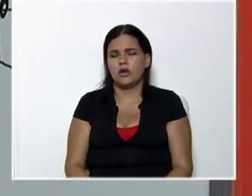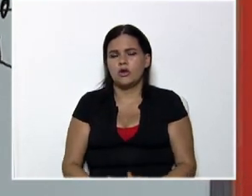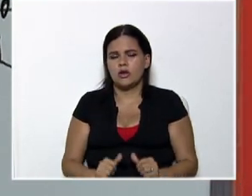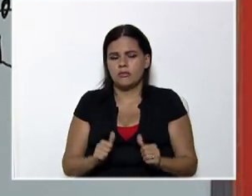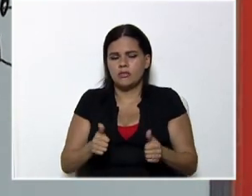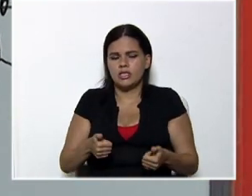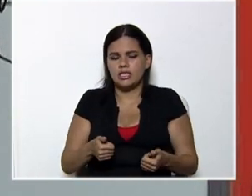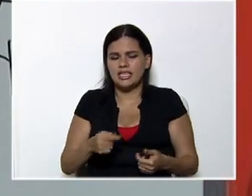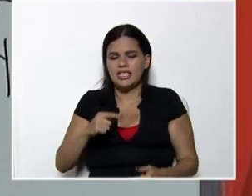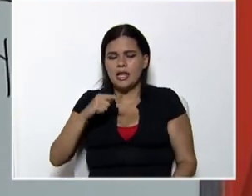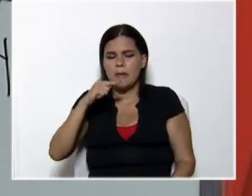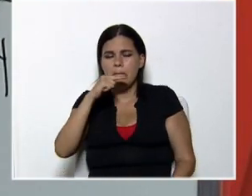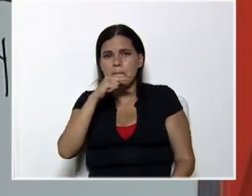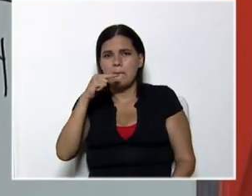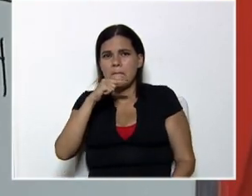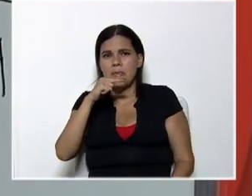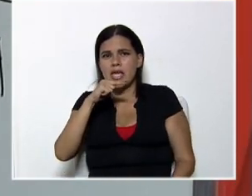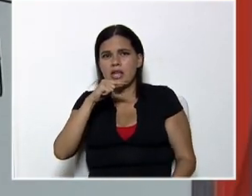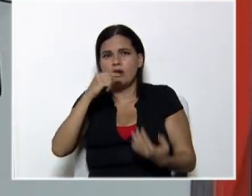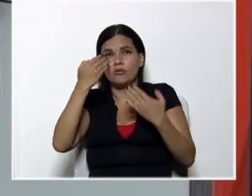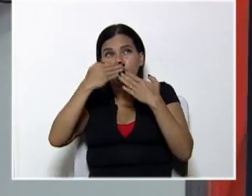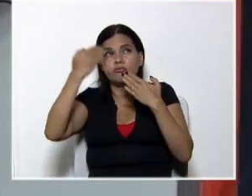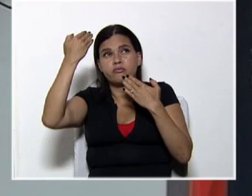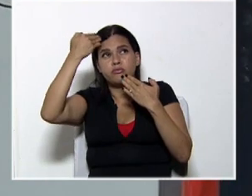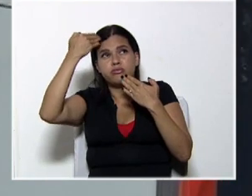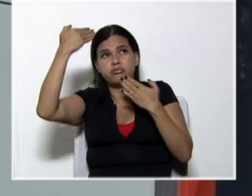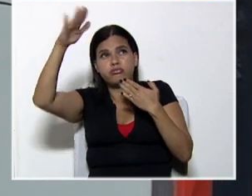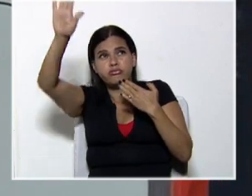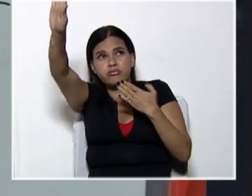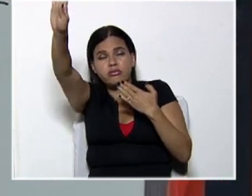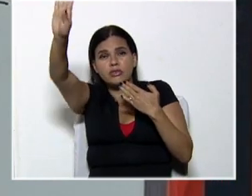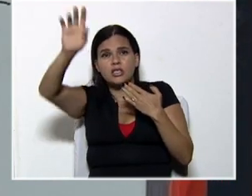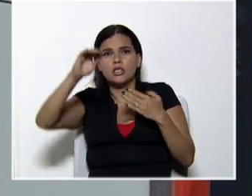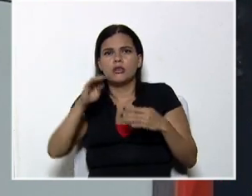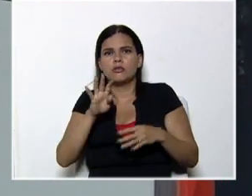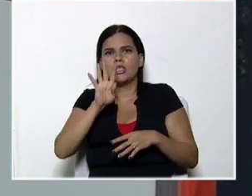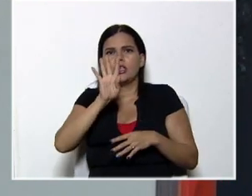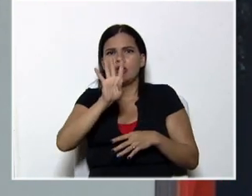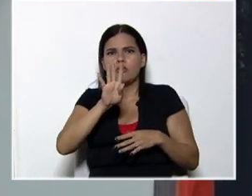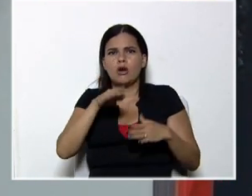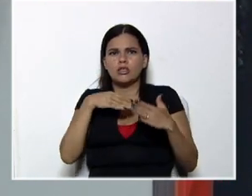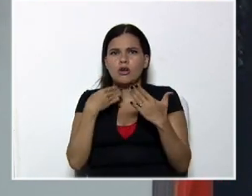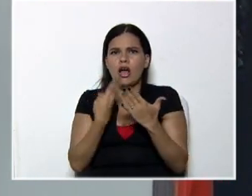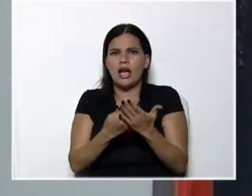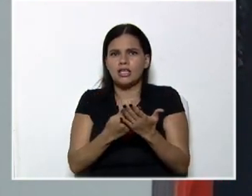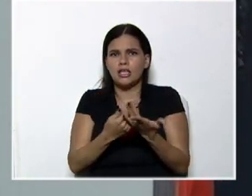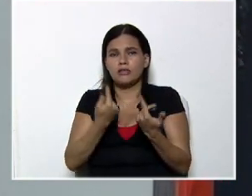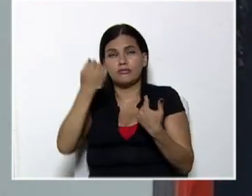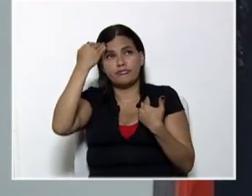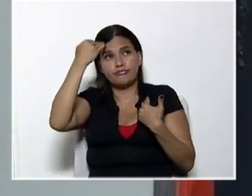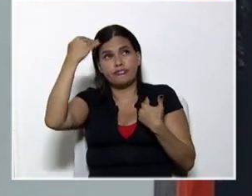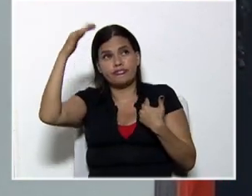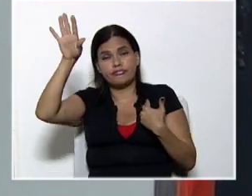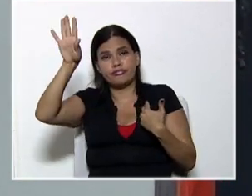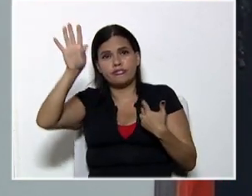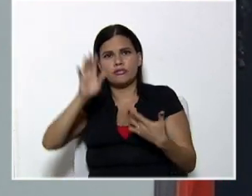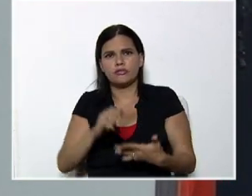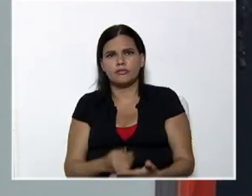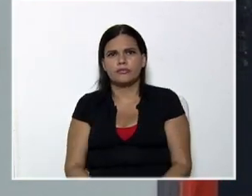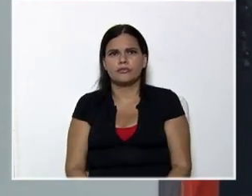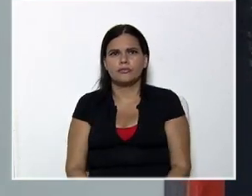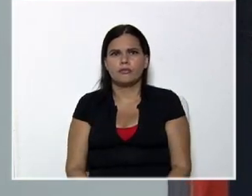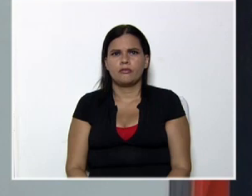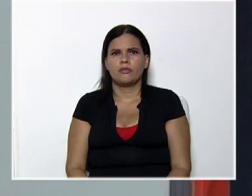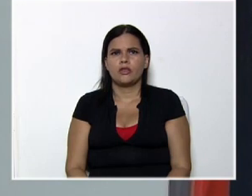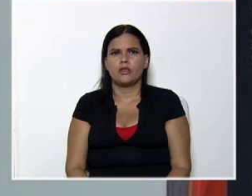infinito y los que van desde el 4 hasta el infinito. Son cantidades